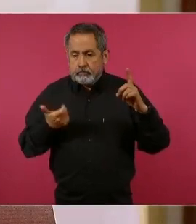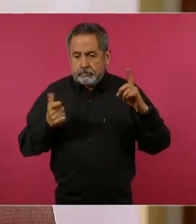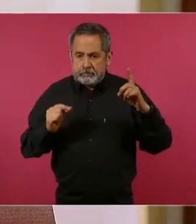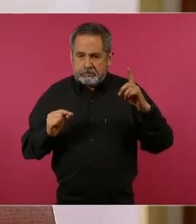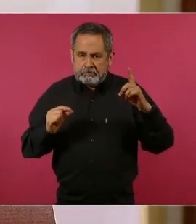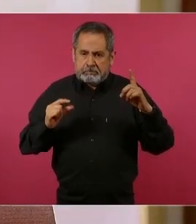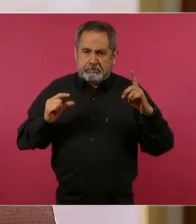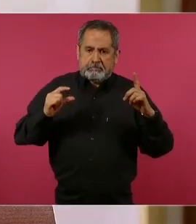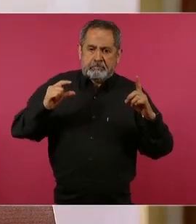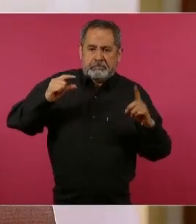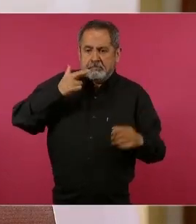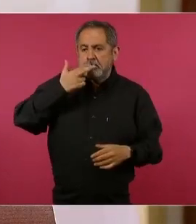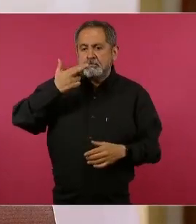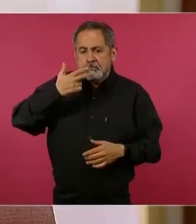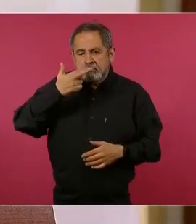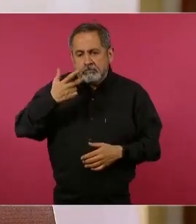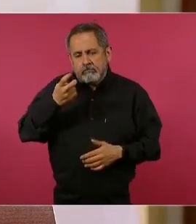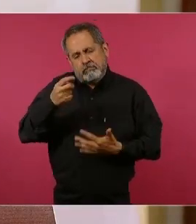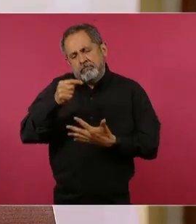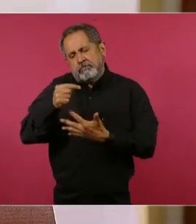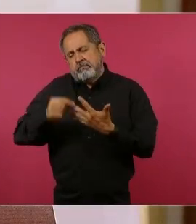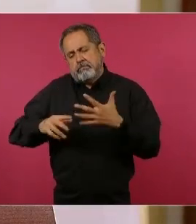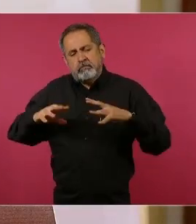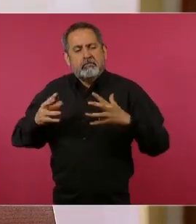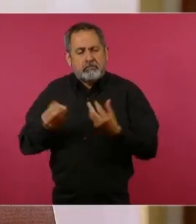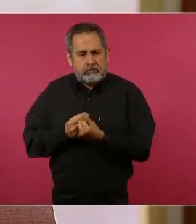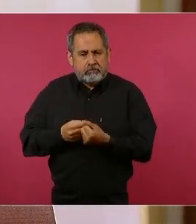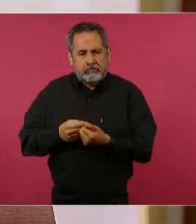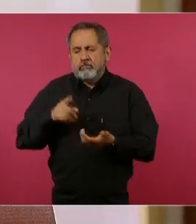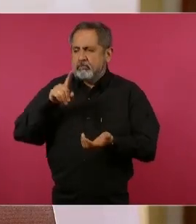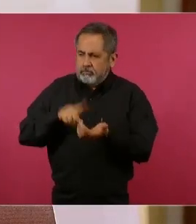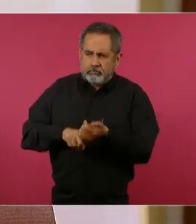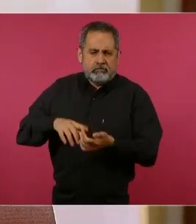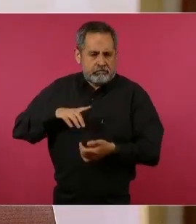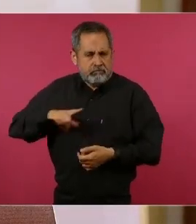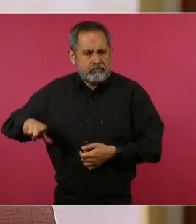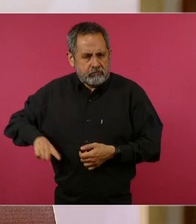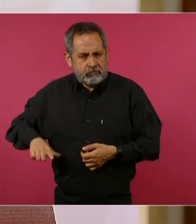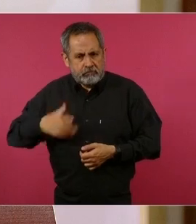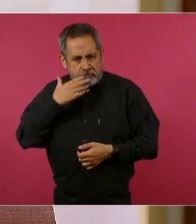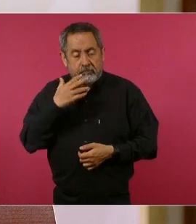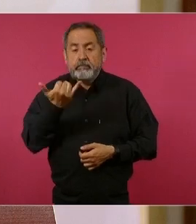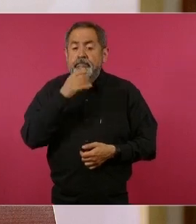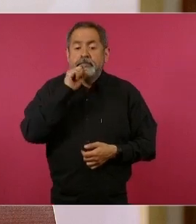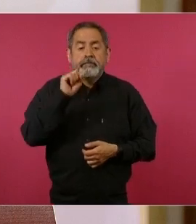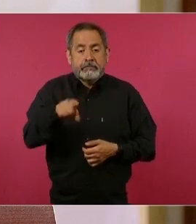pues son todos esos factores, ¿no? Lo estructural, pero también que cayó.